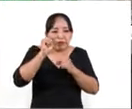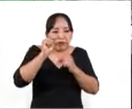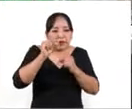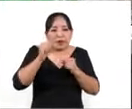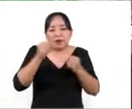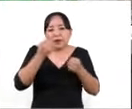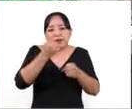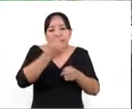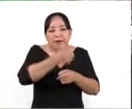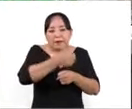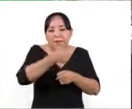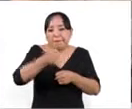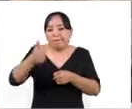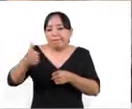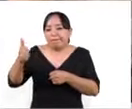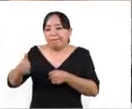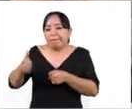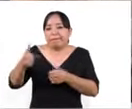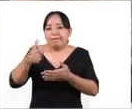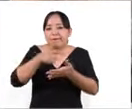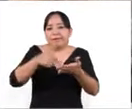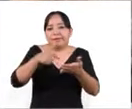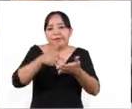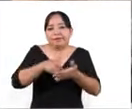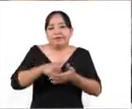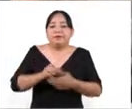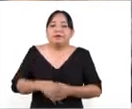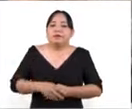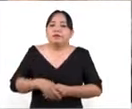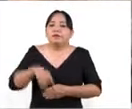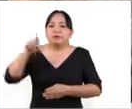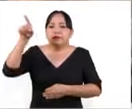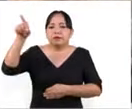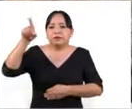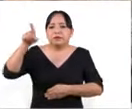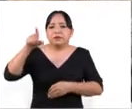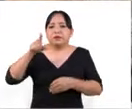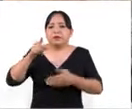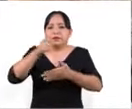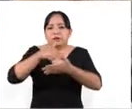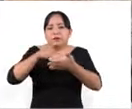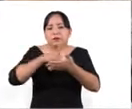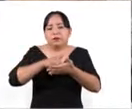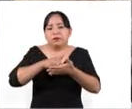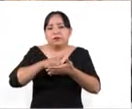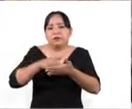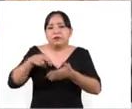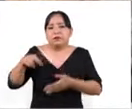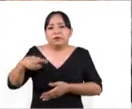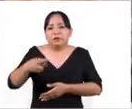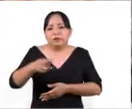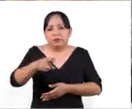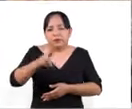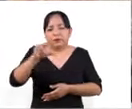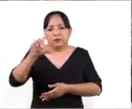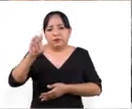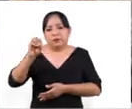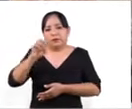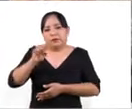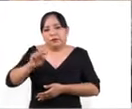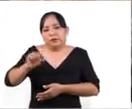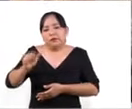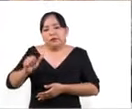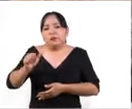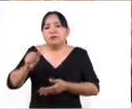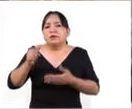de los inmuebles. Doctora, ya hablaba de este edificio en Doctor Río de la Loza, donde sí está la fiscalía. ¿Es el búnker